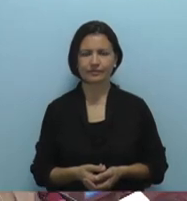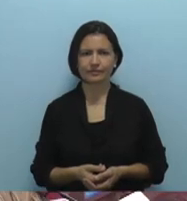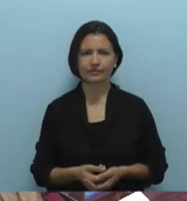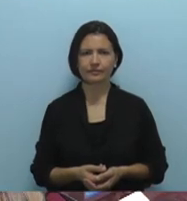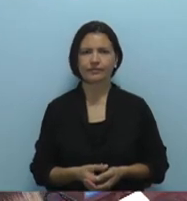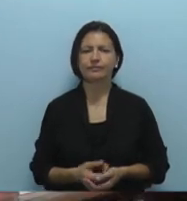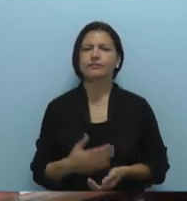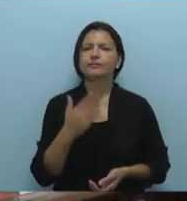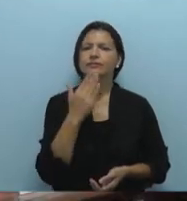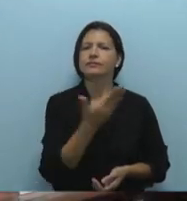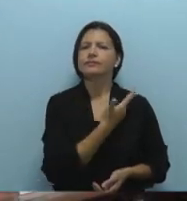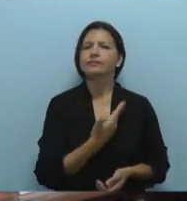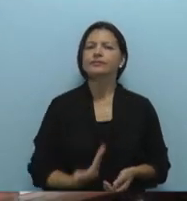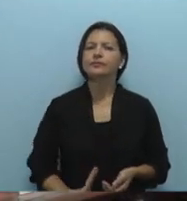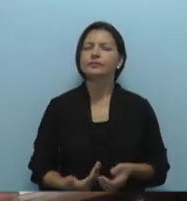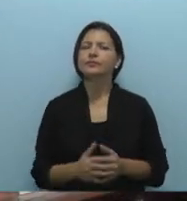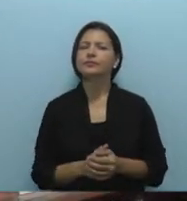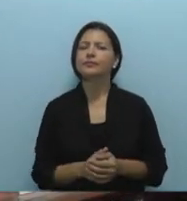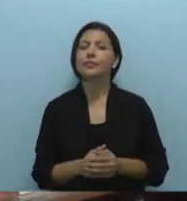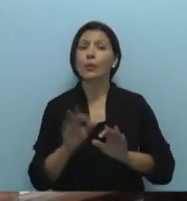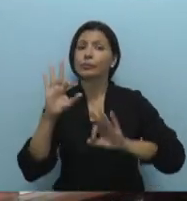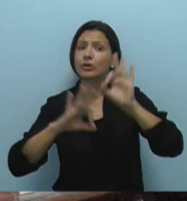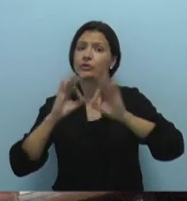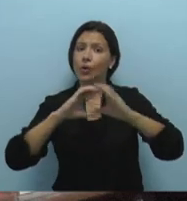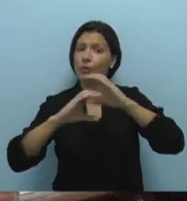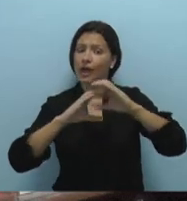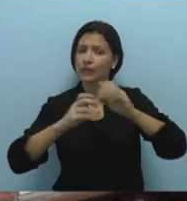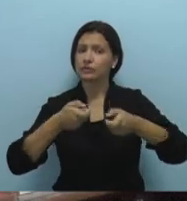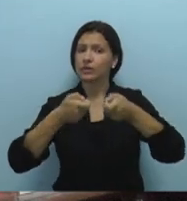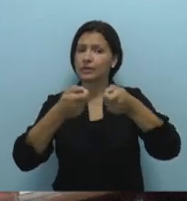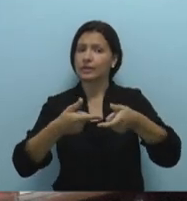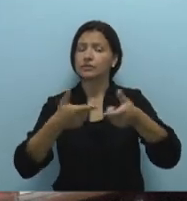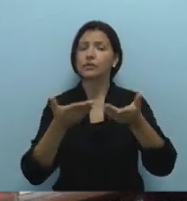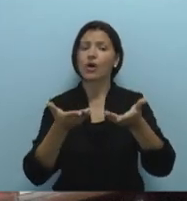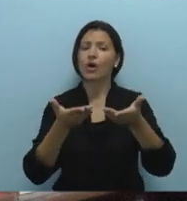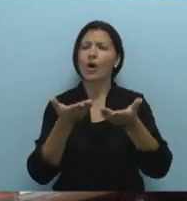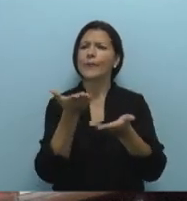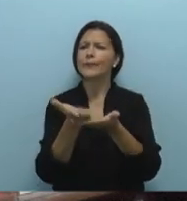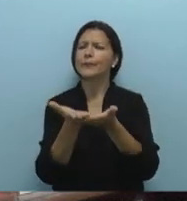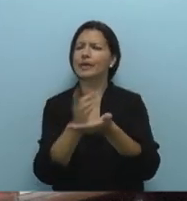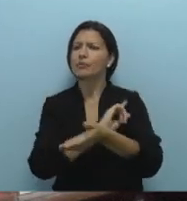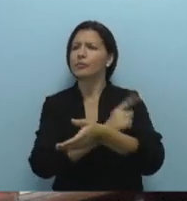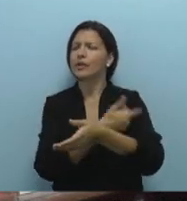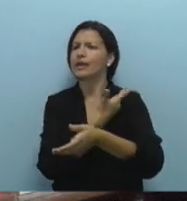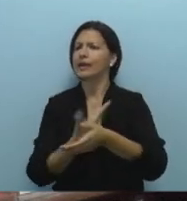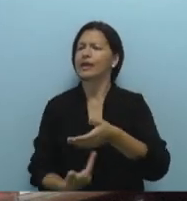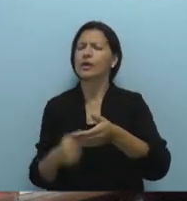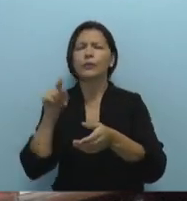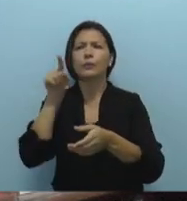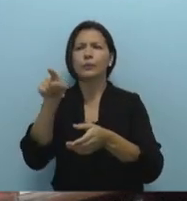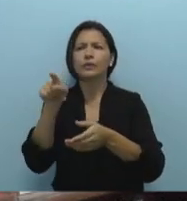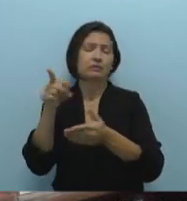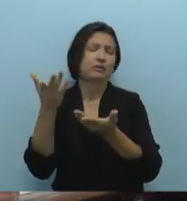Gracias, Presidenta. Es para un ingreso también un proyecto de comunicación. Solicitamos al Poder Ejecutivo que intervenga de acuerdo a los